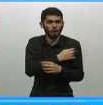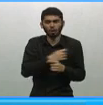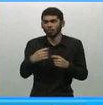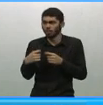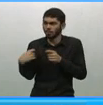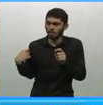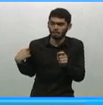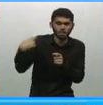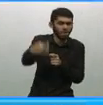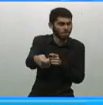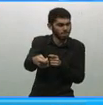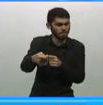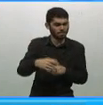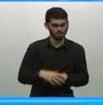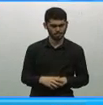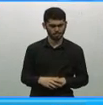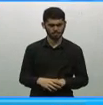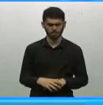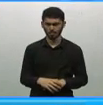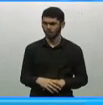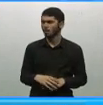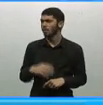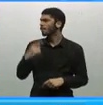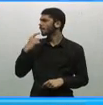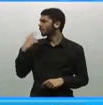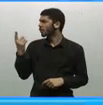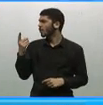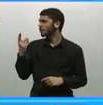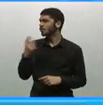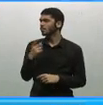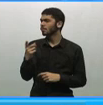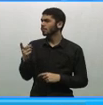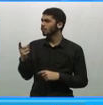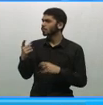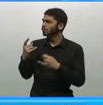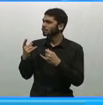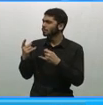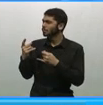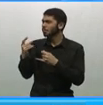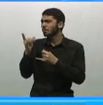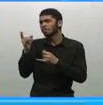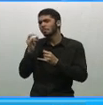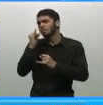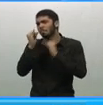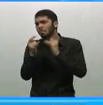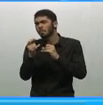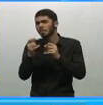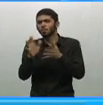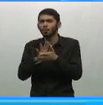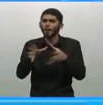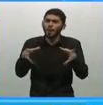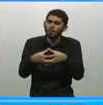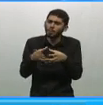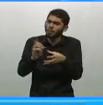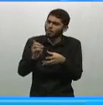pase no sos un tipo que en general habla de de lo que tiene que ver con con la construcción del grupo habitualmente vos te expresas más